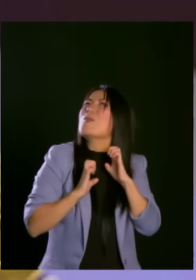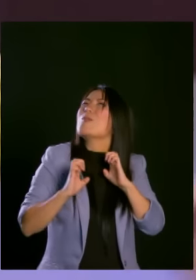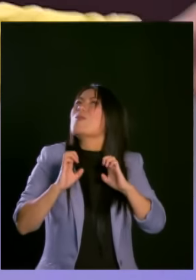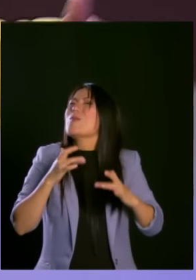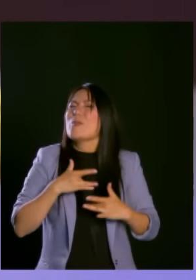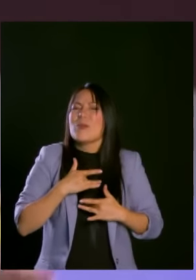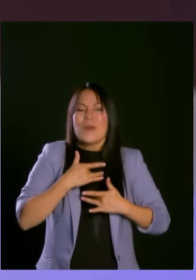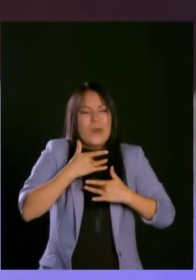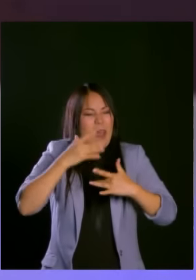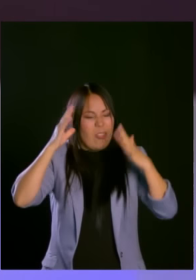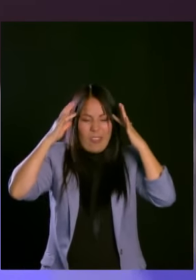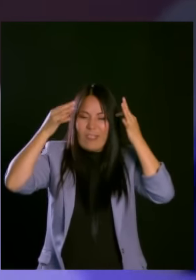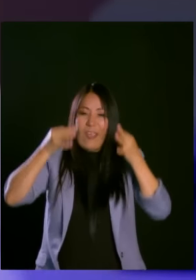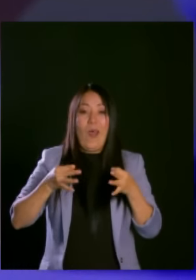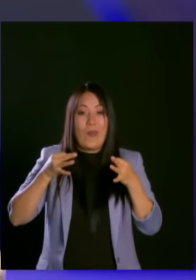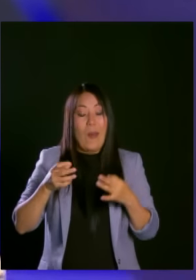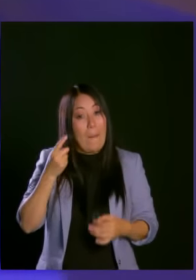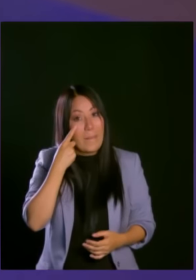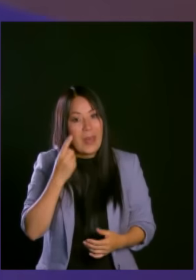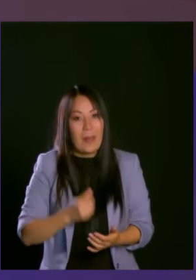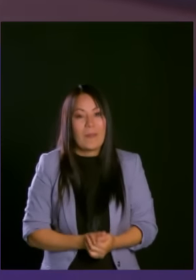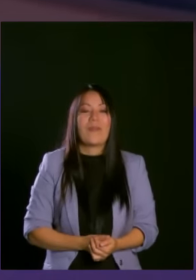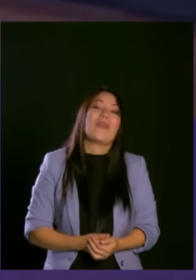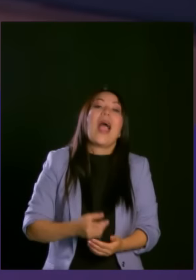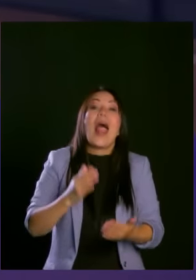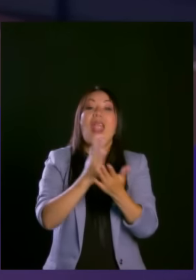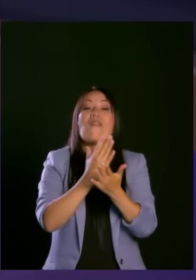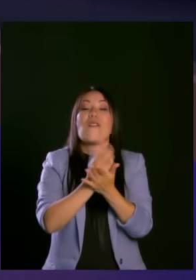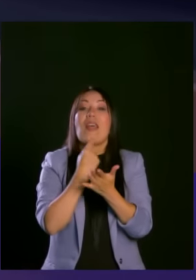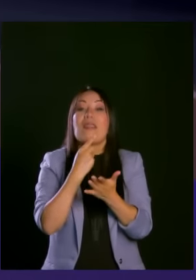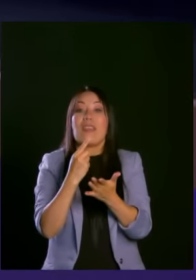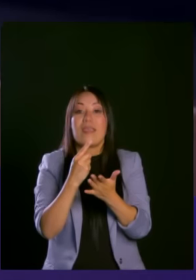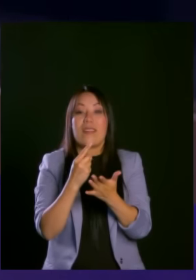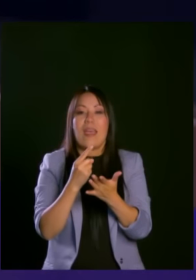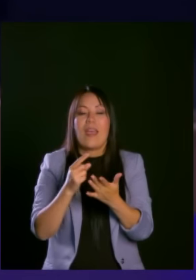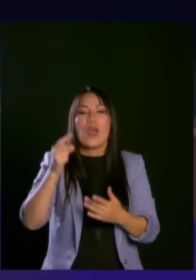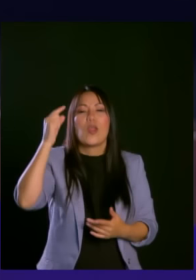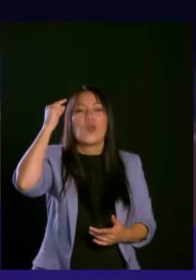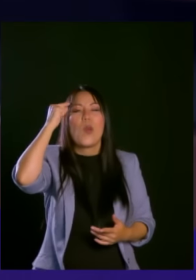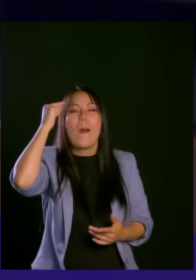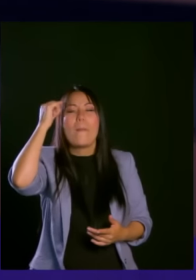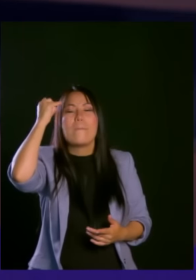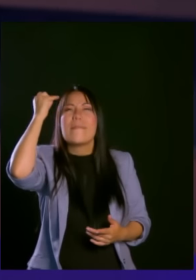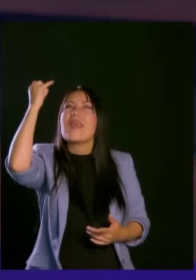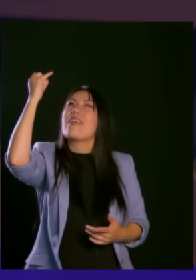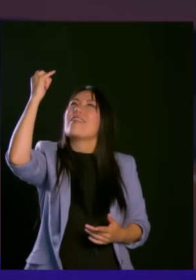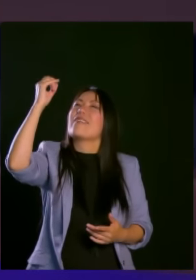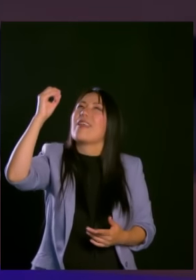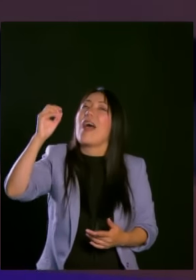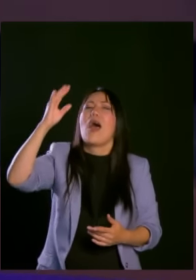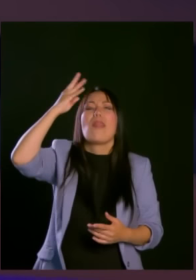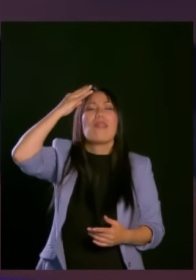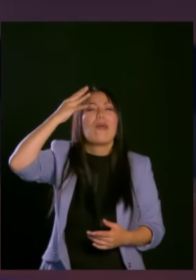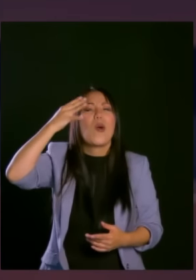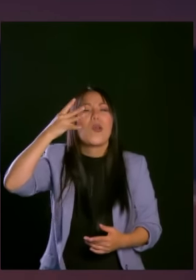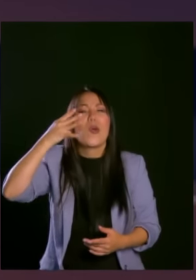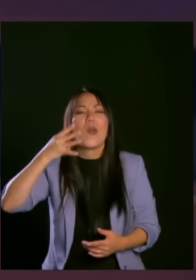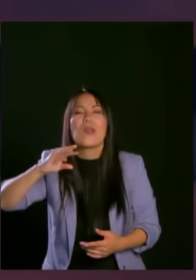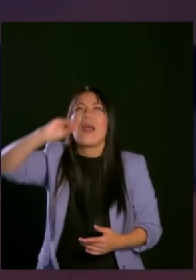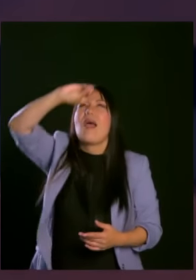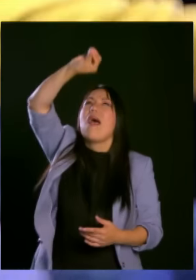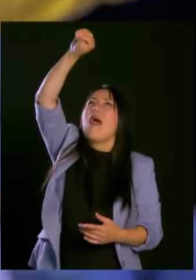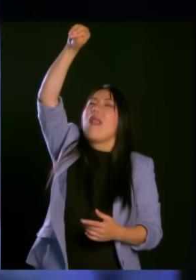Dice la Biblia, a ver, para meditar. Ciertamente el bien y la misericordia me seguirán todos los días de mi vida. Yo cierro los